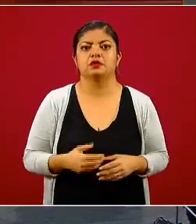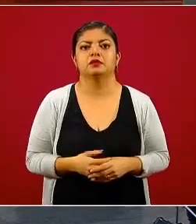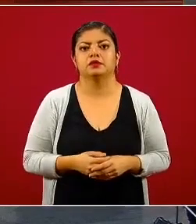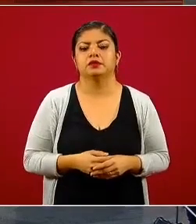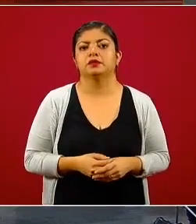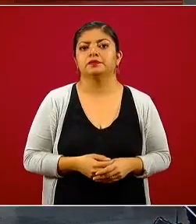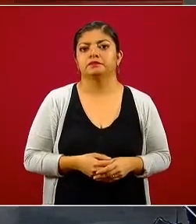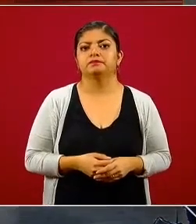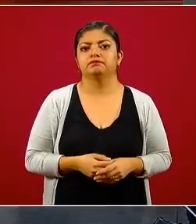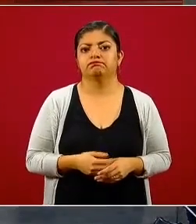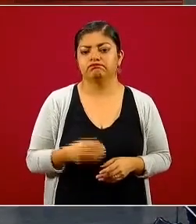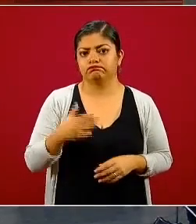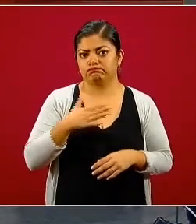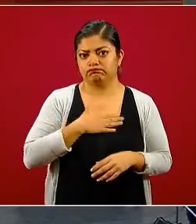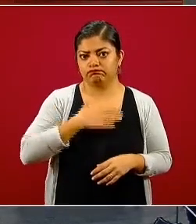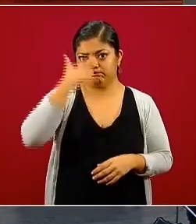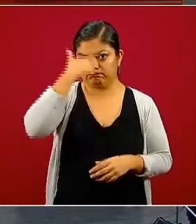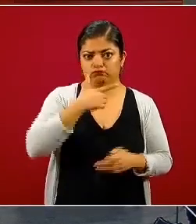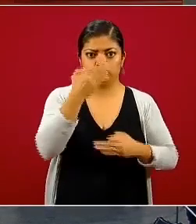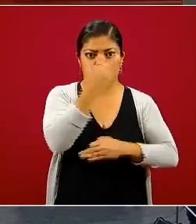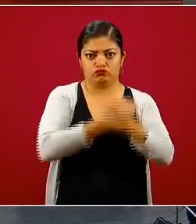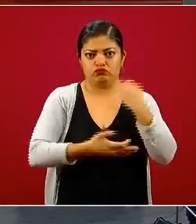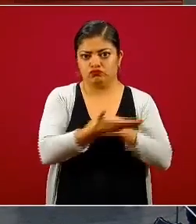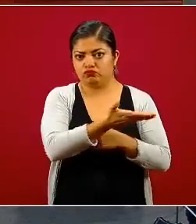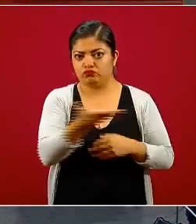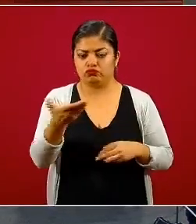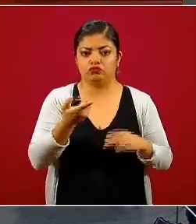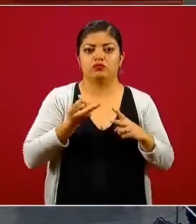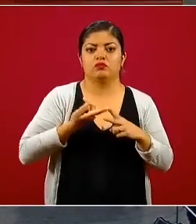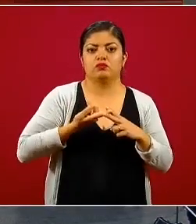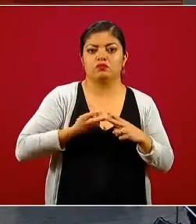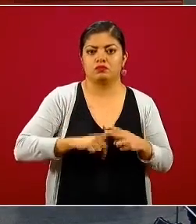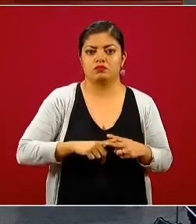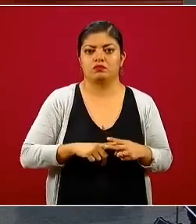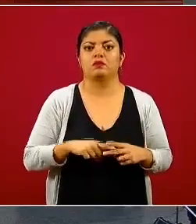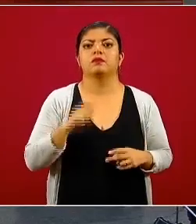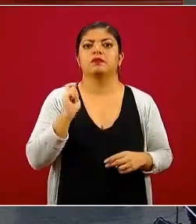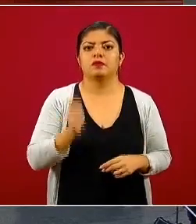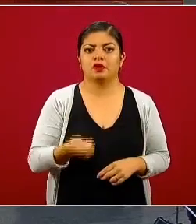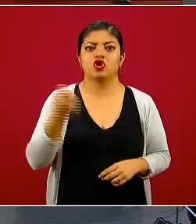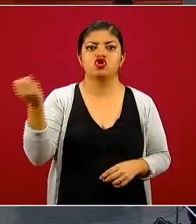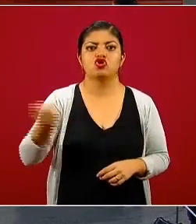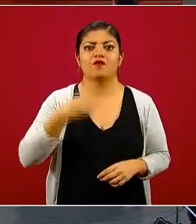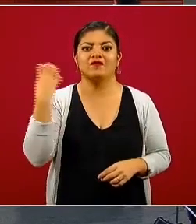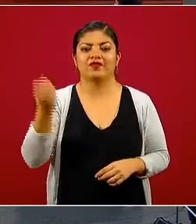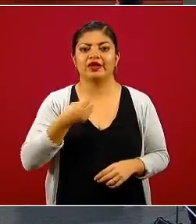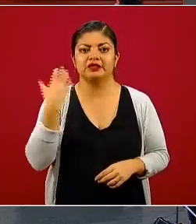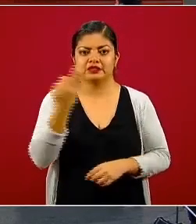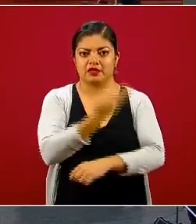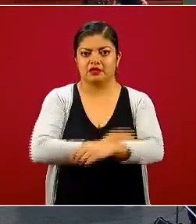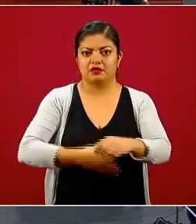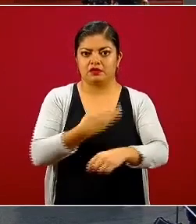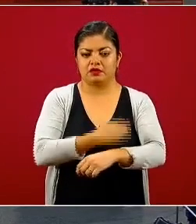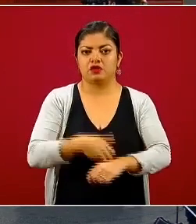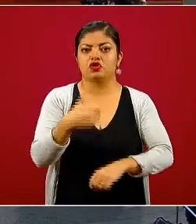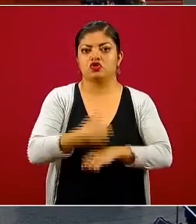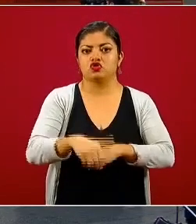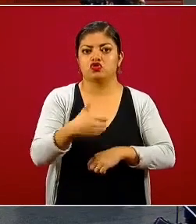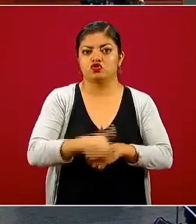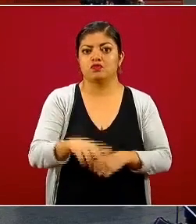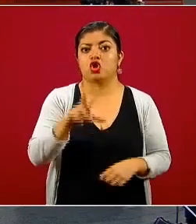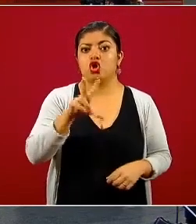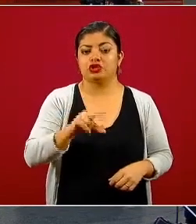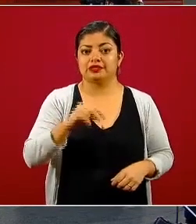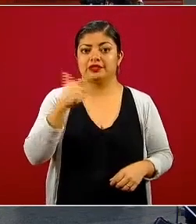Muy buenas noches también con todas y todos. Vamos a iniciar con nuestra conferencia vespertina número